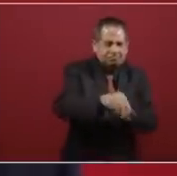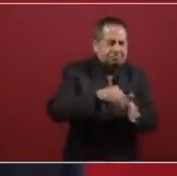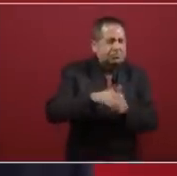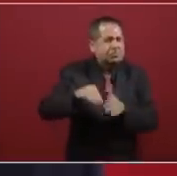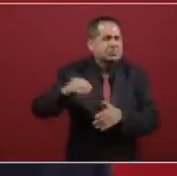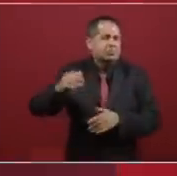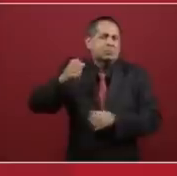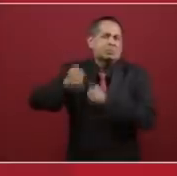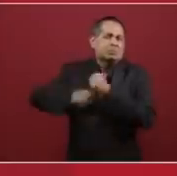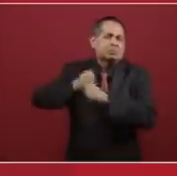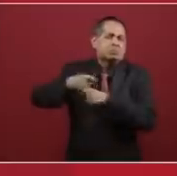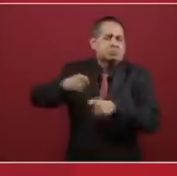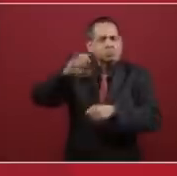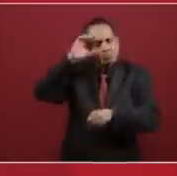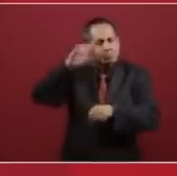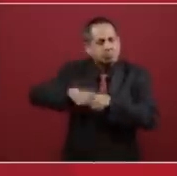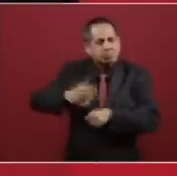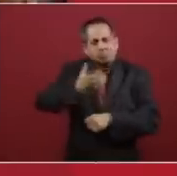cultura.